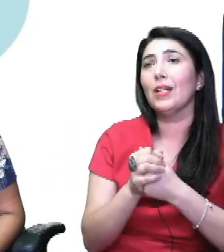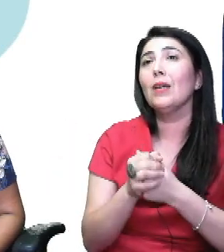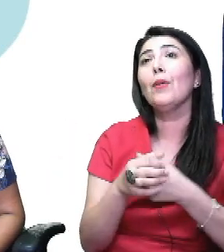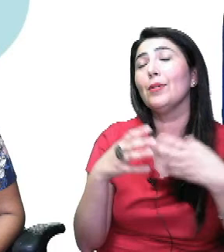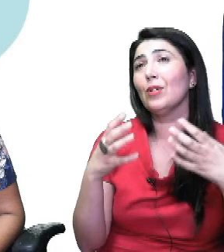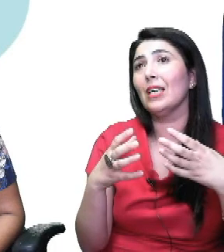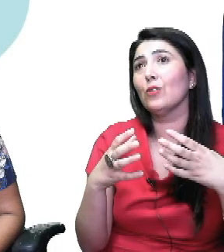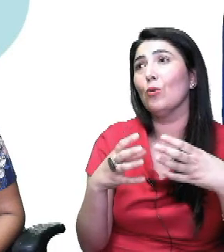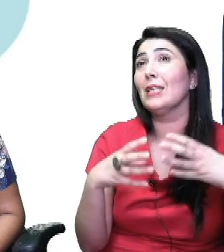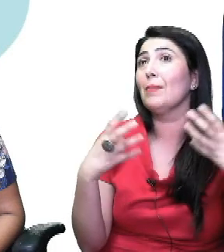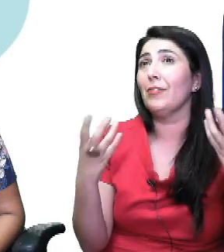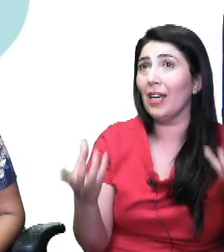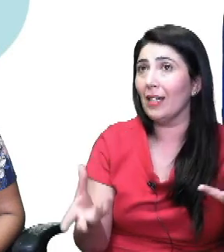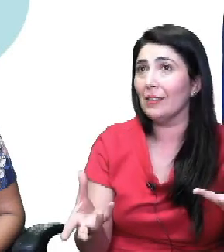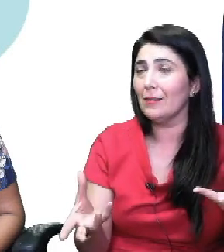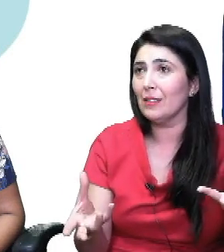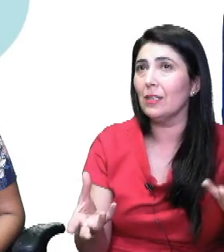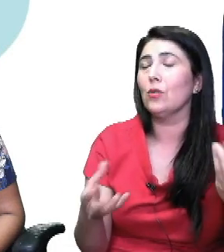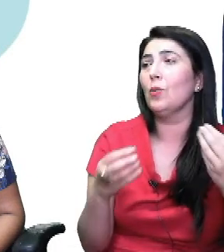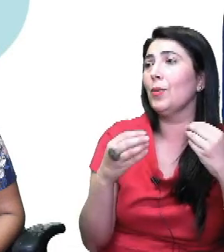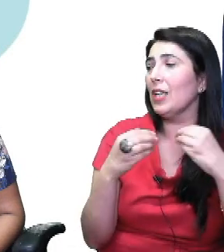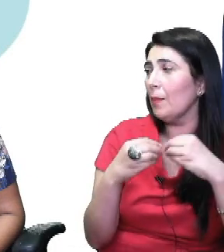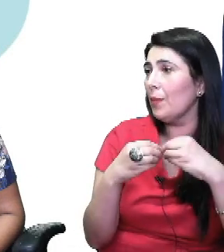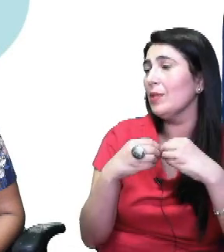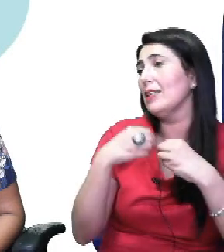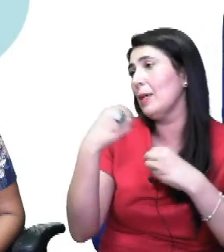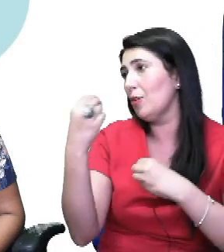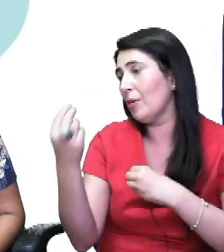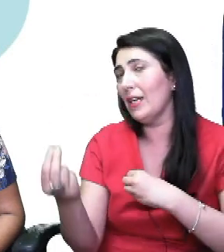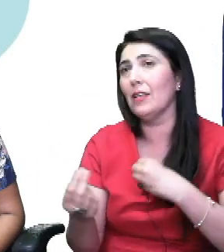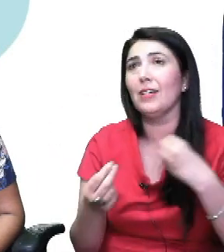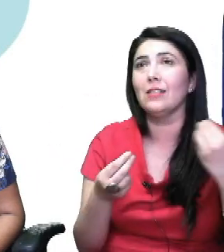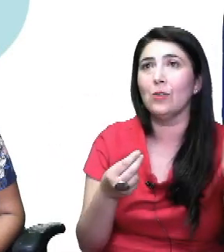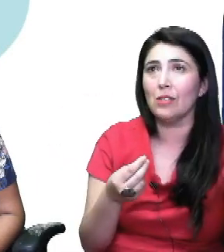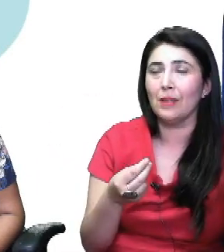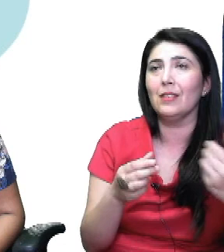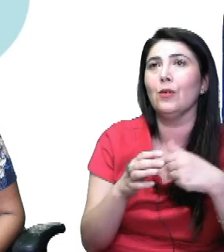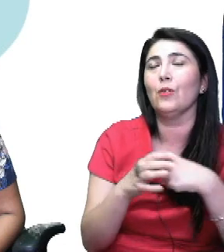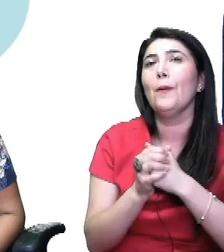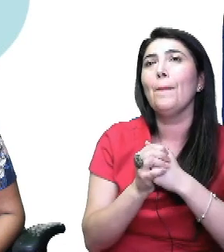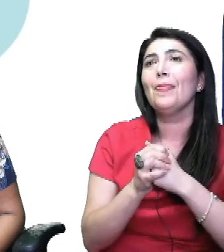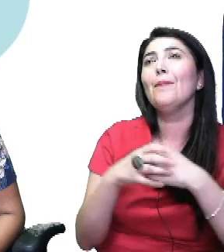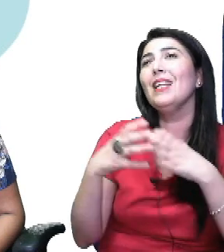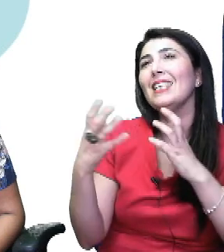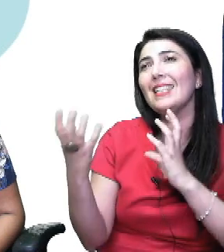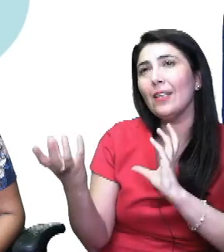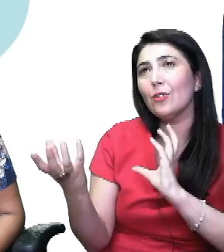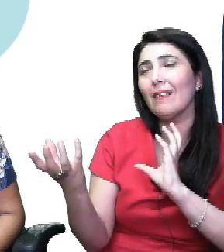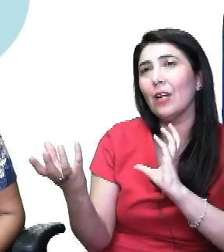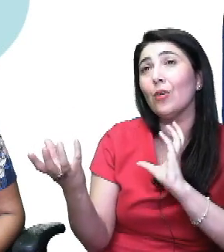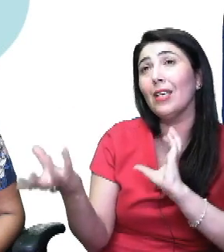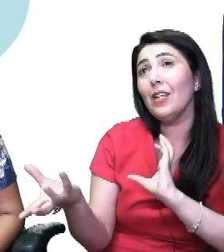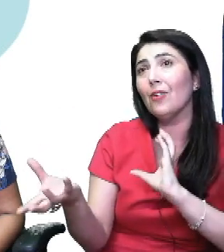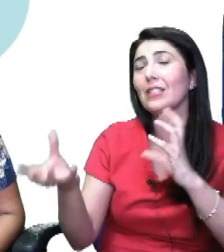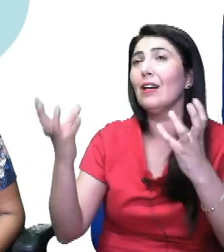como por ejemplo las personas que resultan damnificadas, ¿cierto? Como por ejemplo, ya decíamos, los familiares de fallecidos, desaparecidos. También es distinto